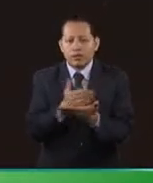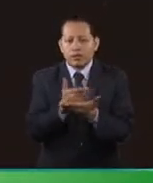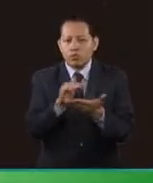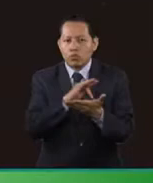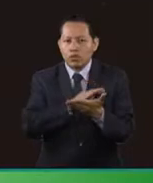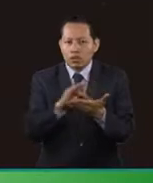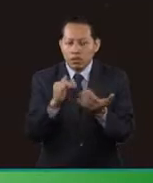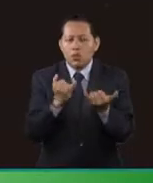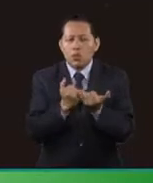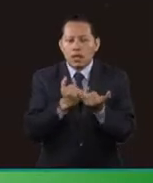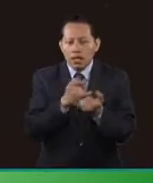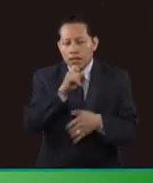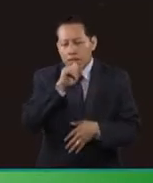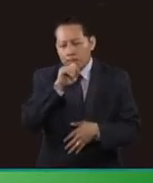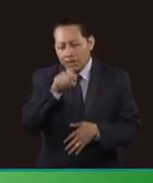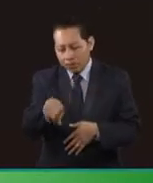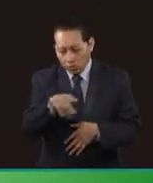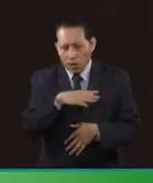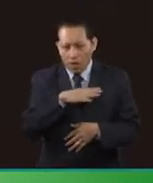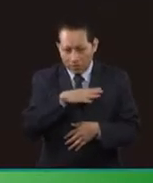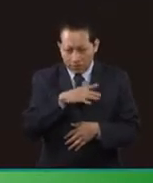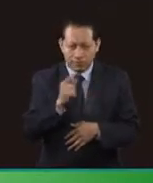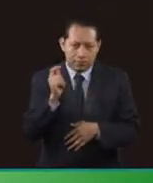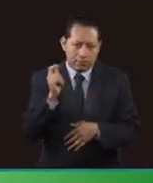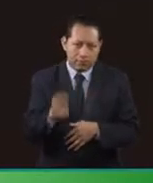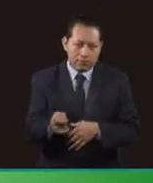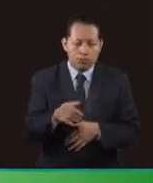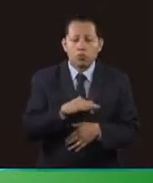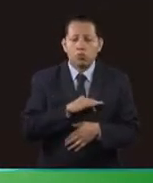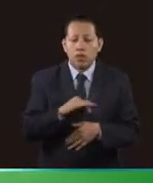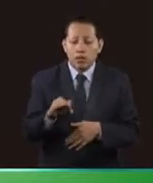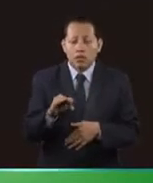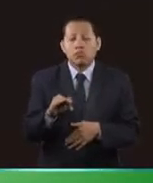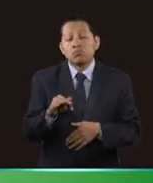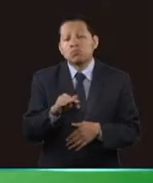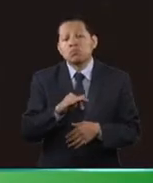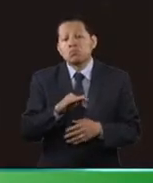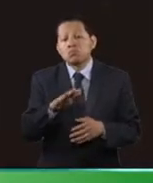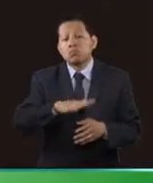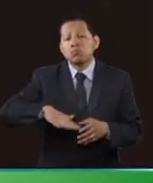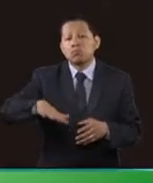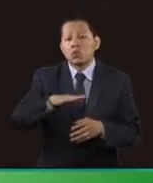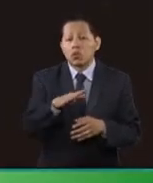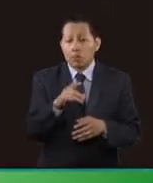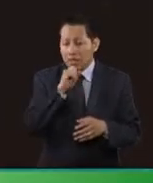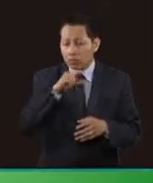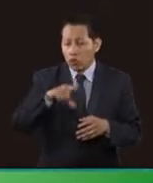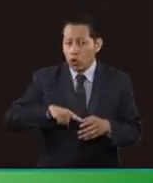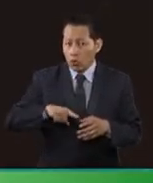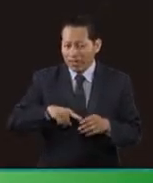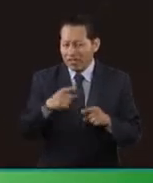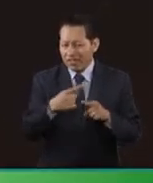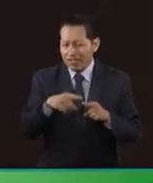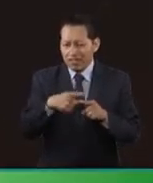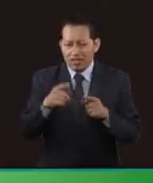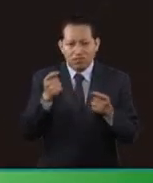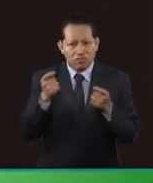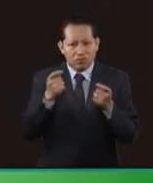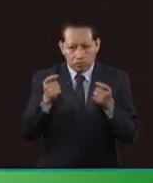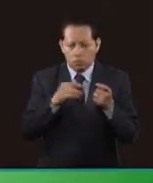cesación abrupta de las funciones de cualquiera de los órganos del Estado siendo